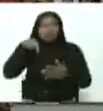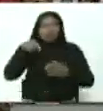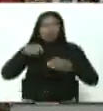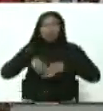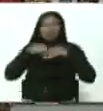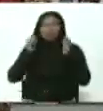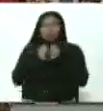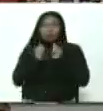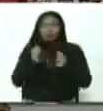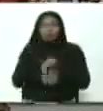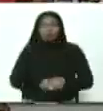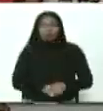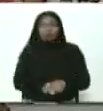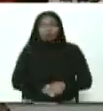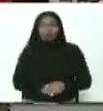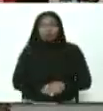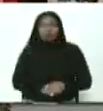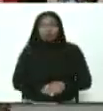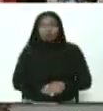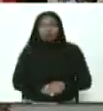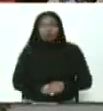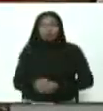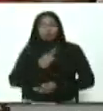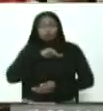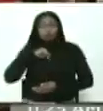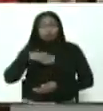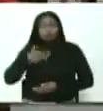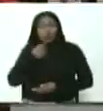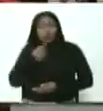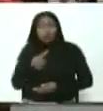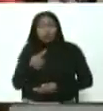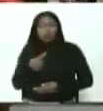aquí en Anzuategui, nosotros podemos decir que